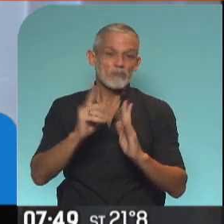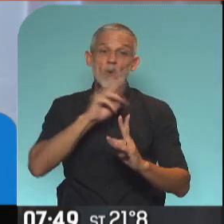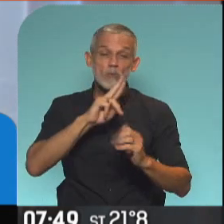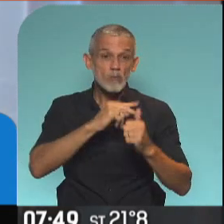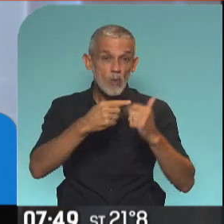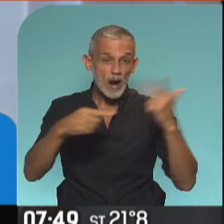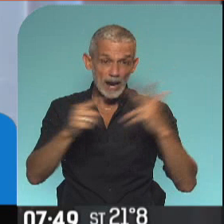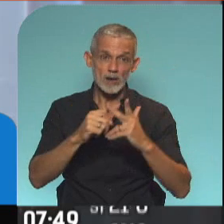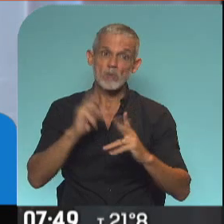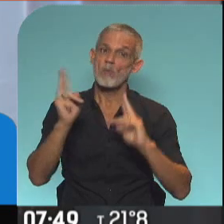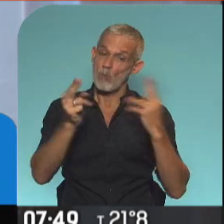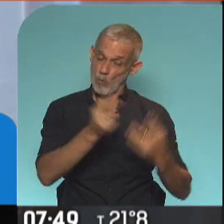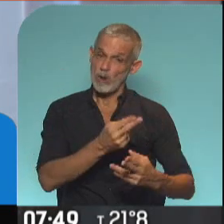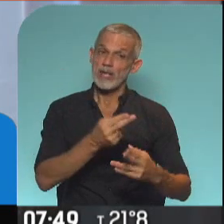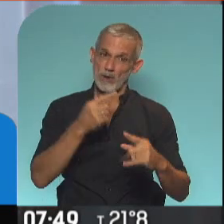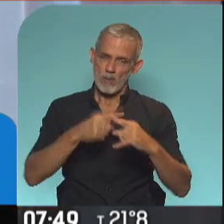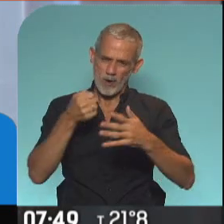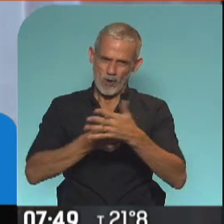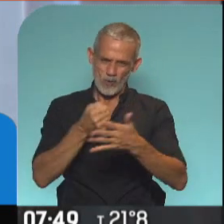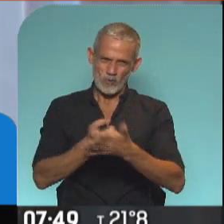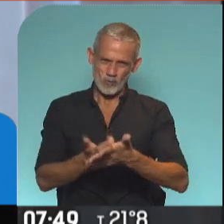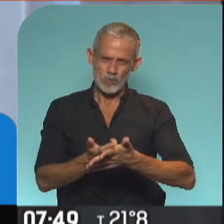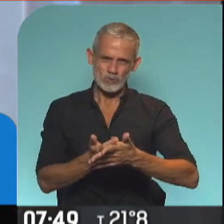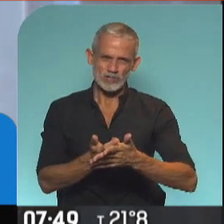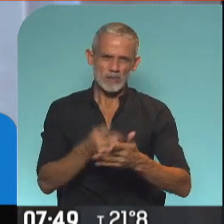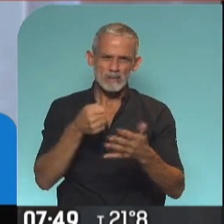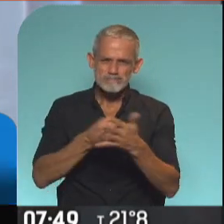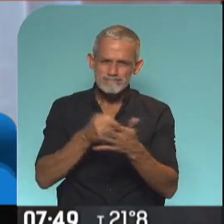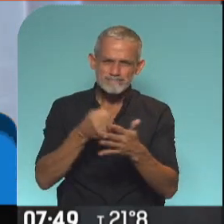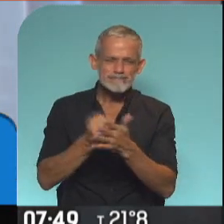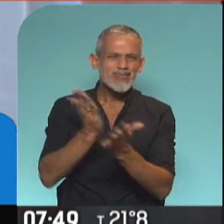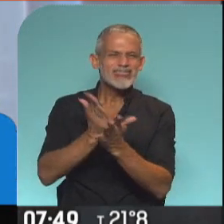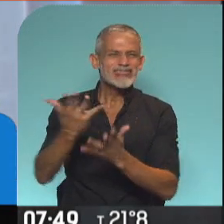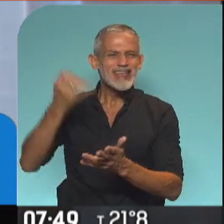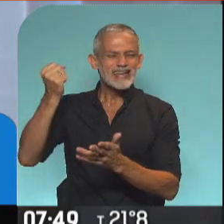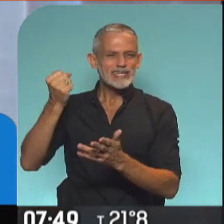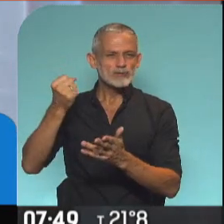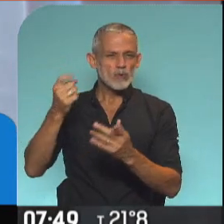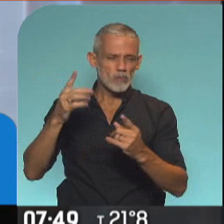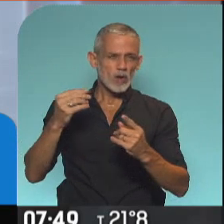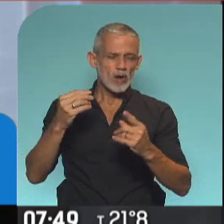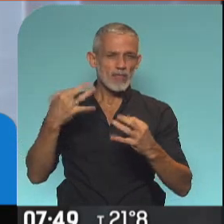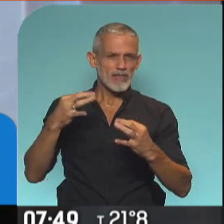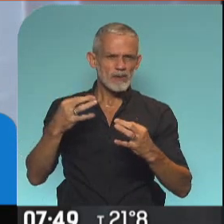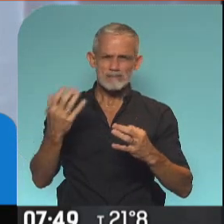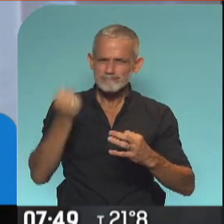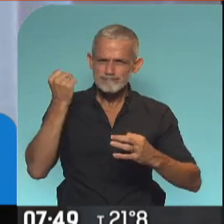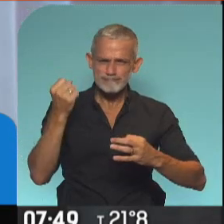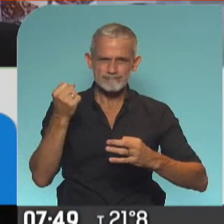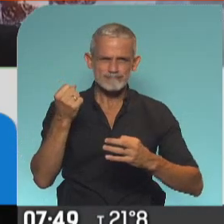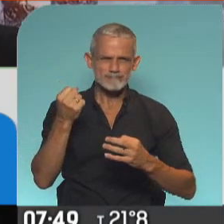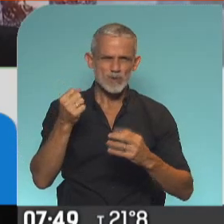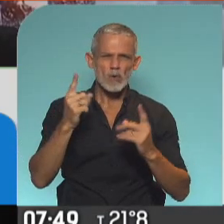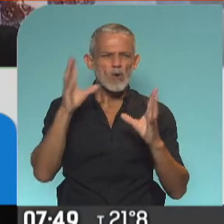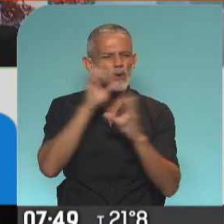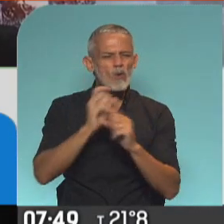mujeres hasta perdieron la vida en la procura de los derechos que les eran negados. En la